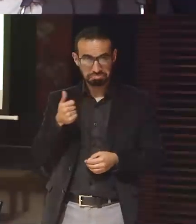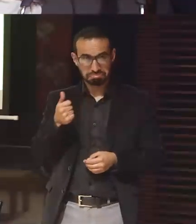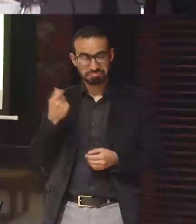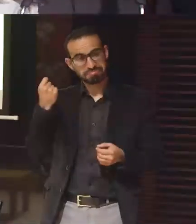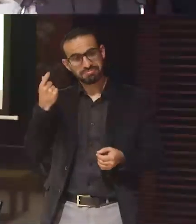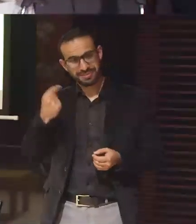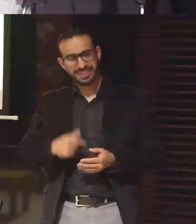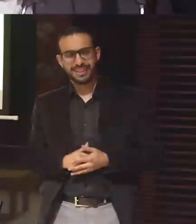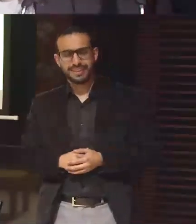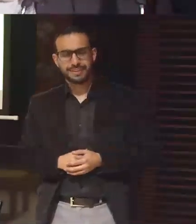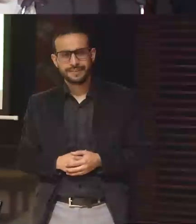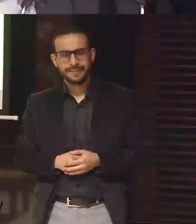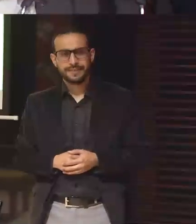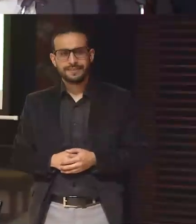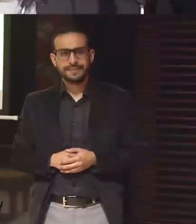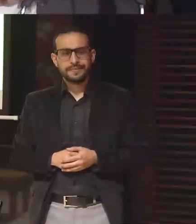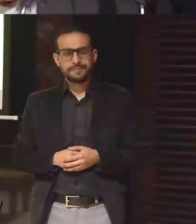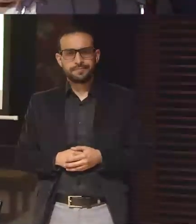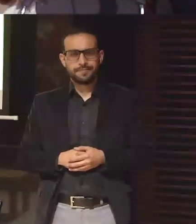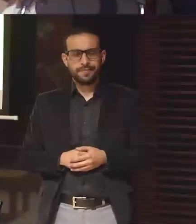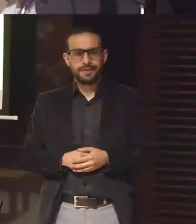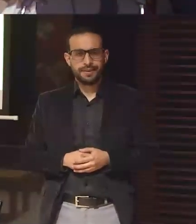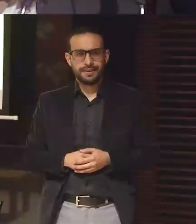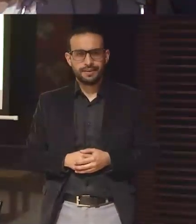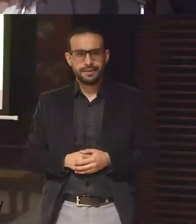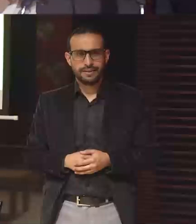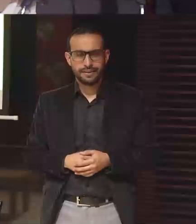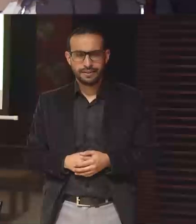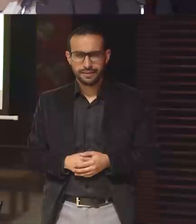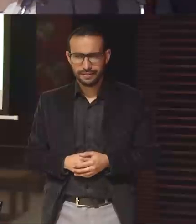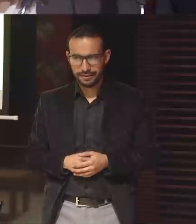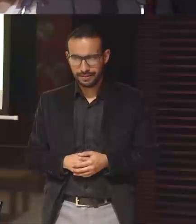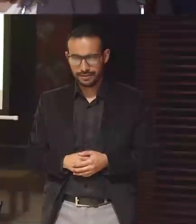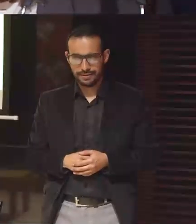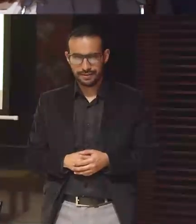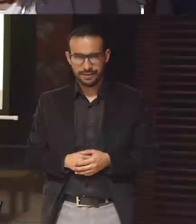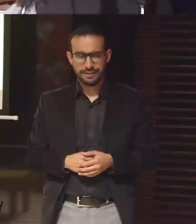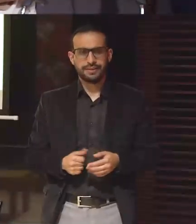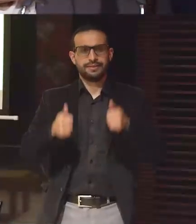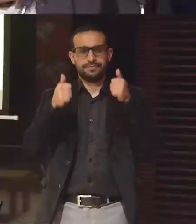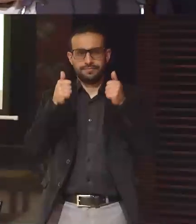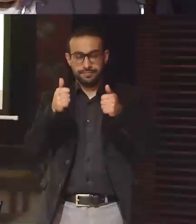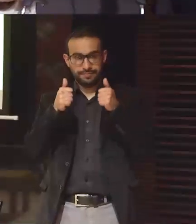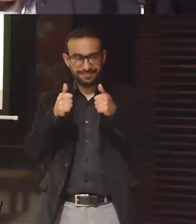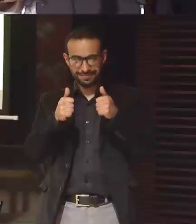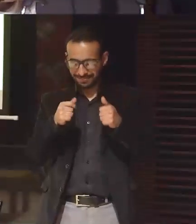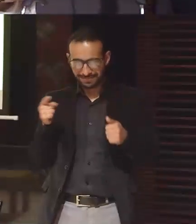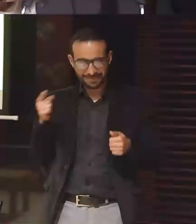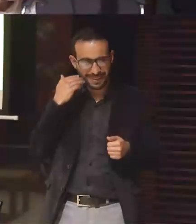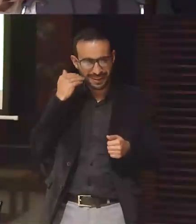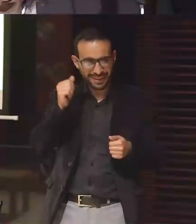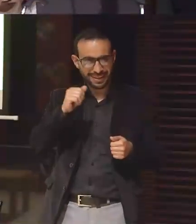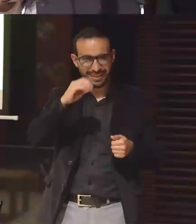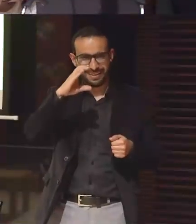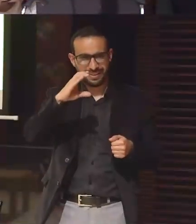Bueno, entonces yo, digamos, continuando con lo que Clau dice, yo les quiero